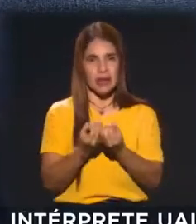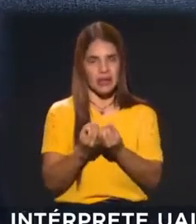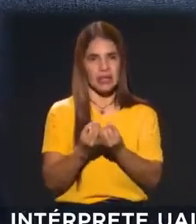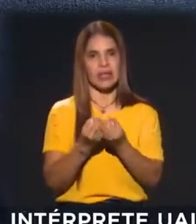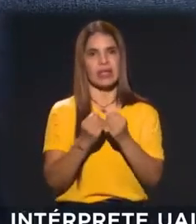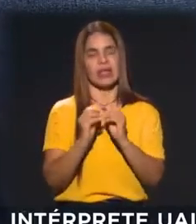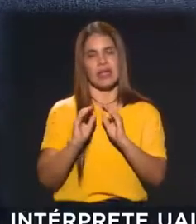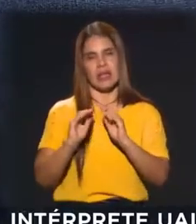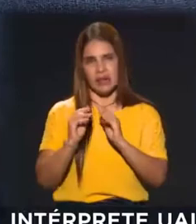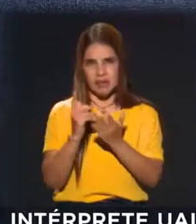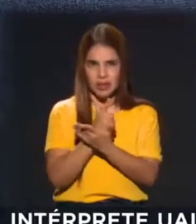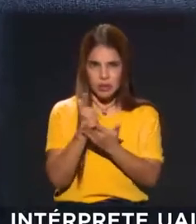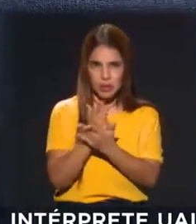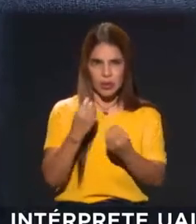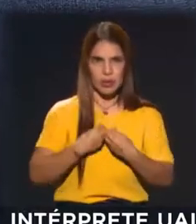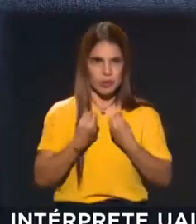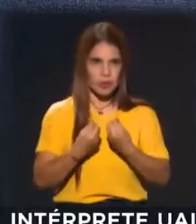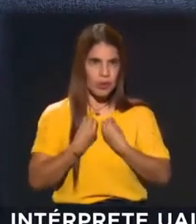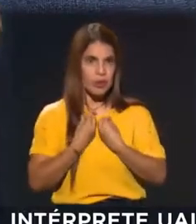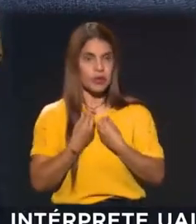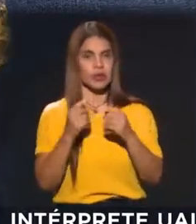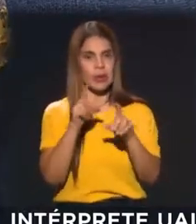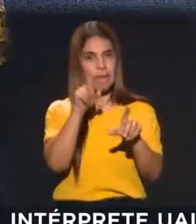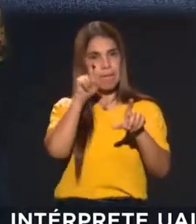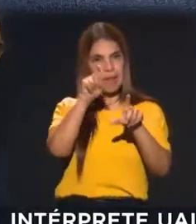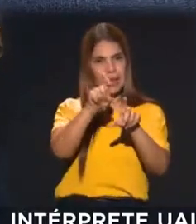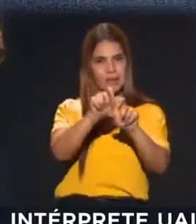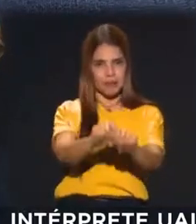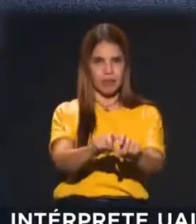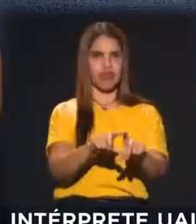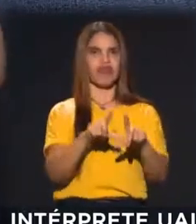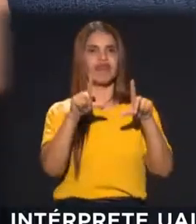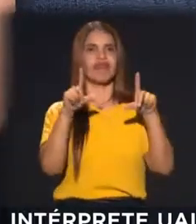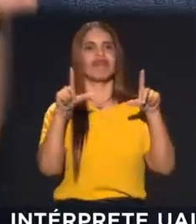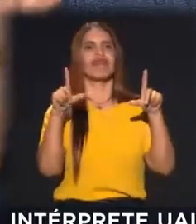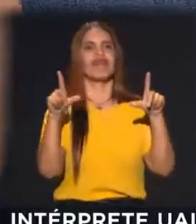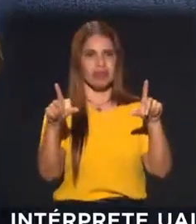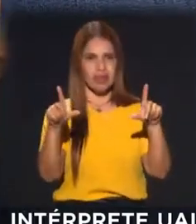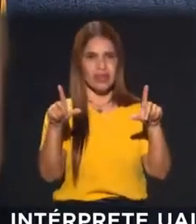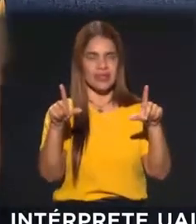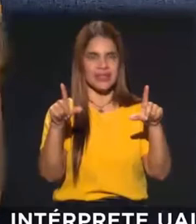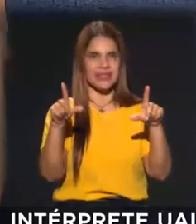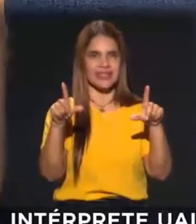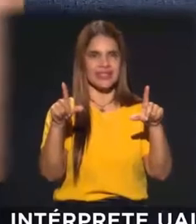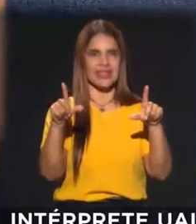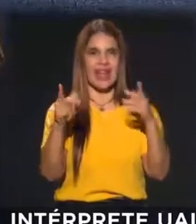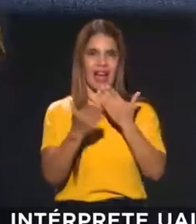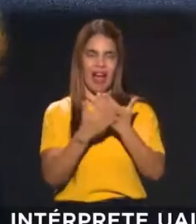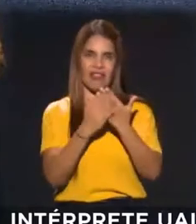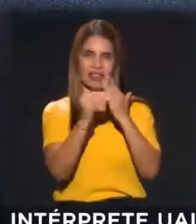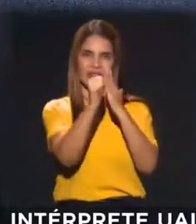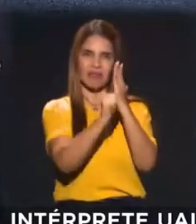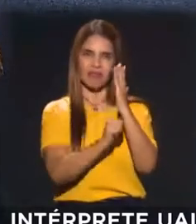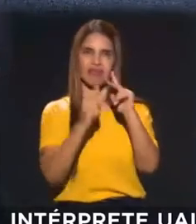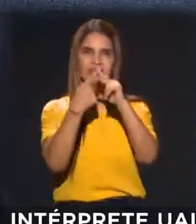en el Cuentódromo y en el Salón del Libro Infantil y Juvenil. Entonces, si ustedes dan clic ahí, entran y se les va a abrir como una pantallita donde están todos